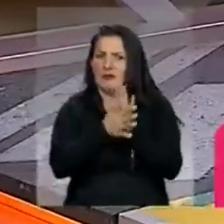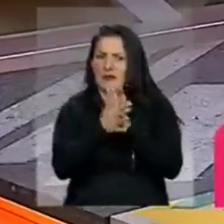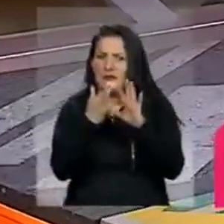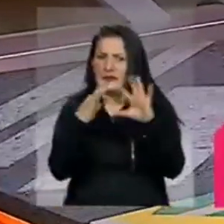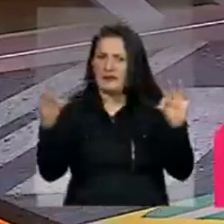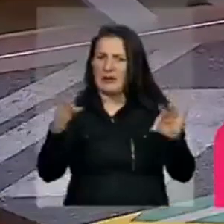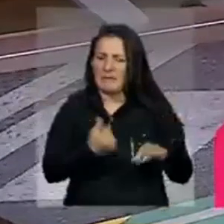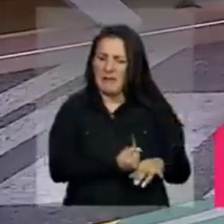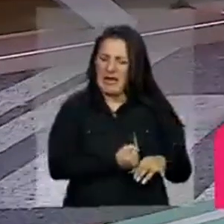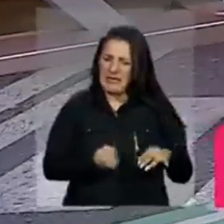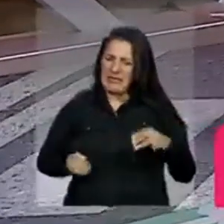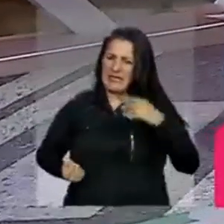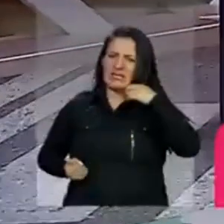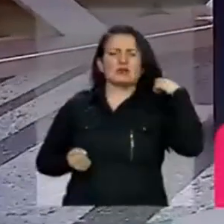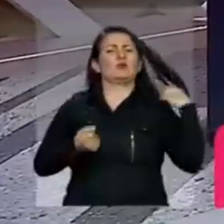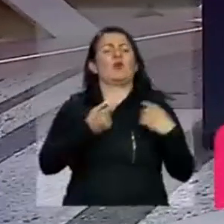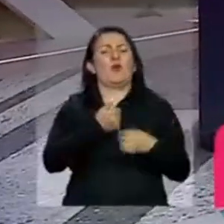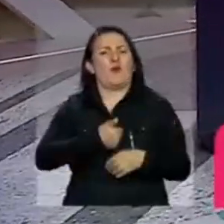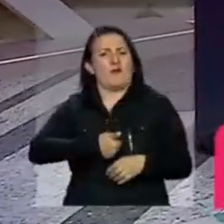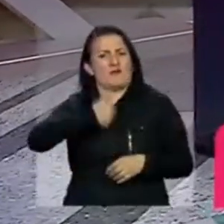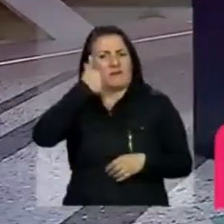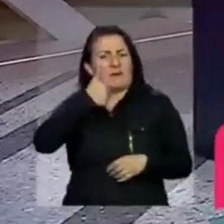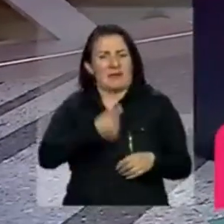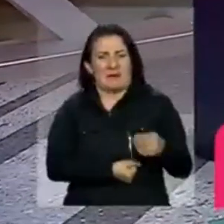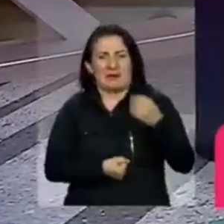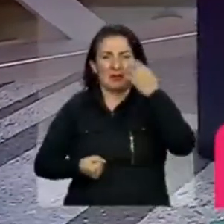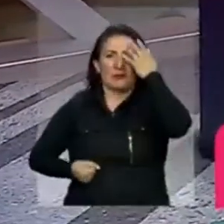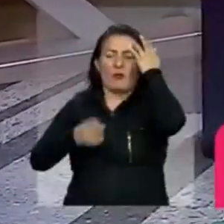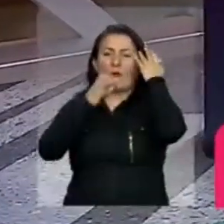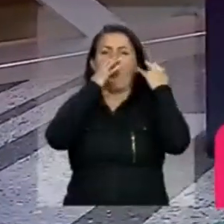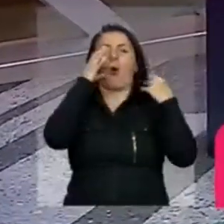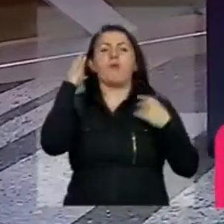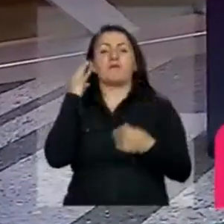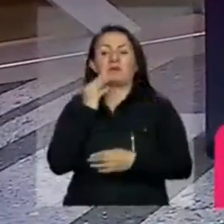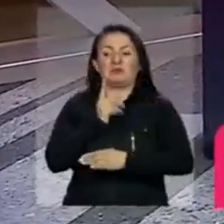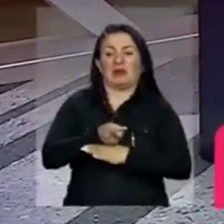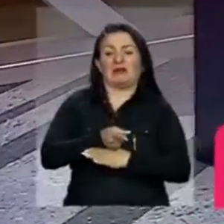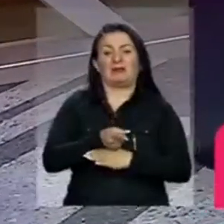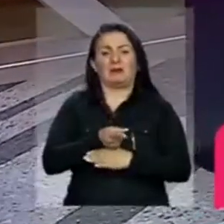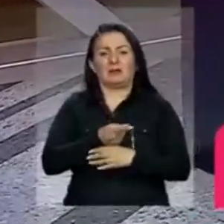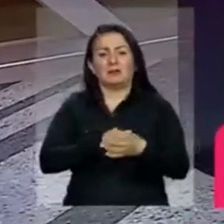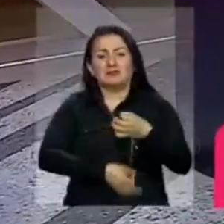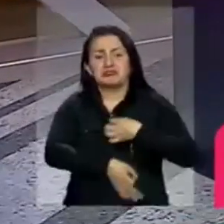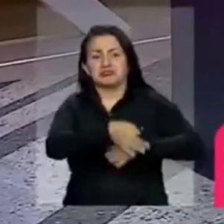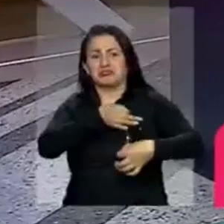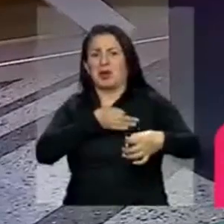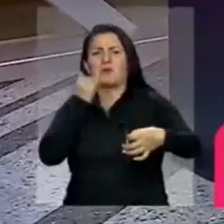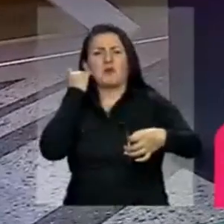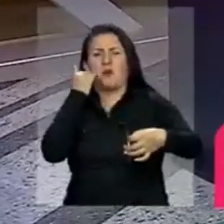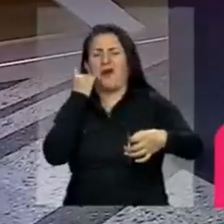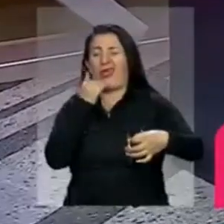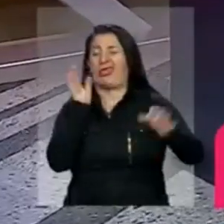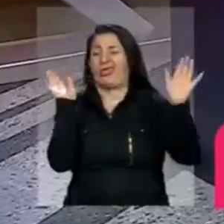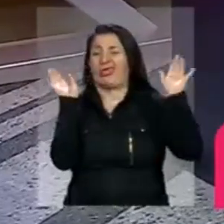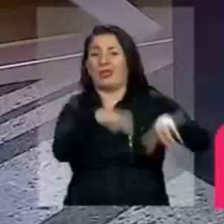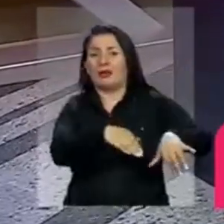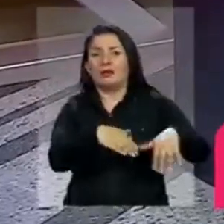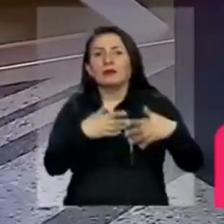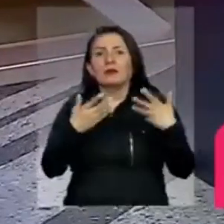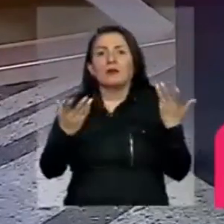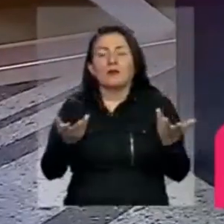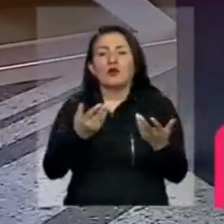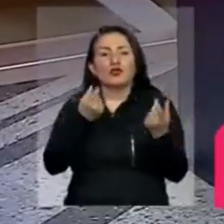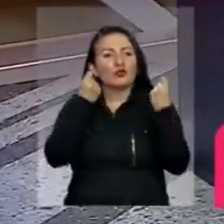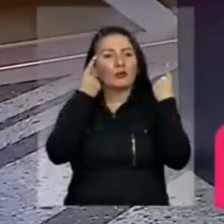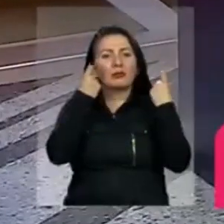ese machismo de la dirigencia, ¿sí? Del hombre, de no ponerse en los zapatos, de no entender el papel de la mujer, de no